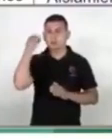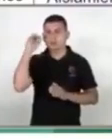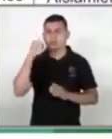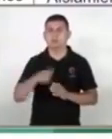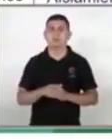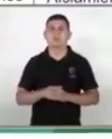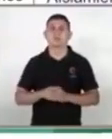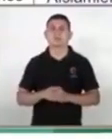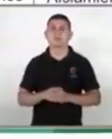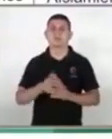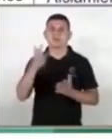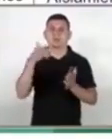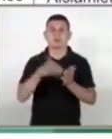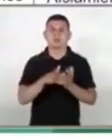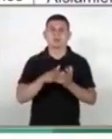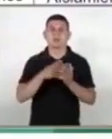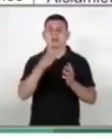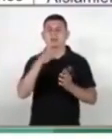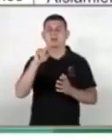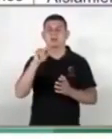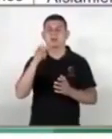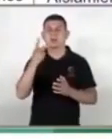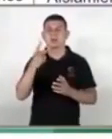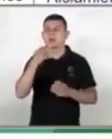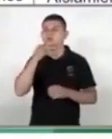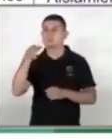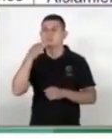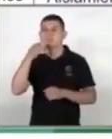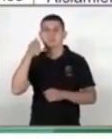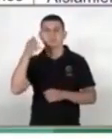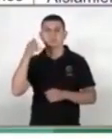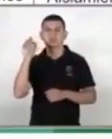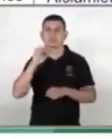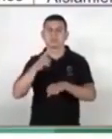de 8.382 casos notificados,